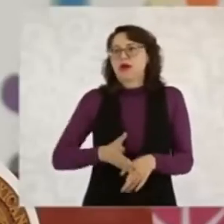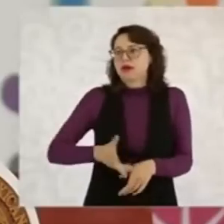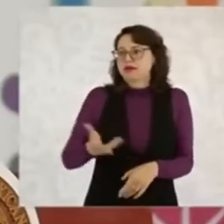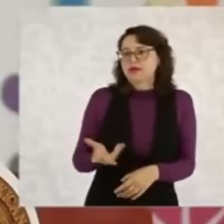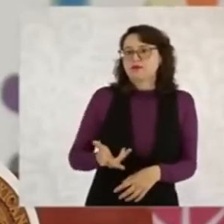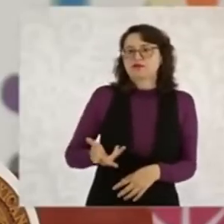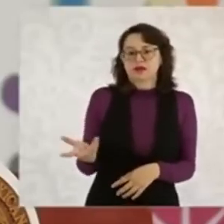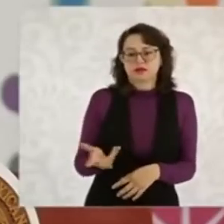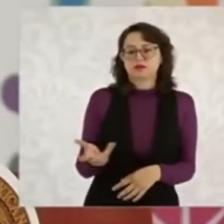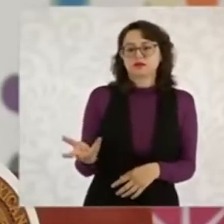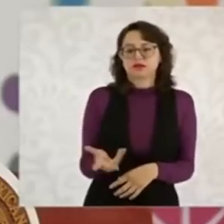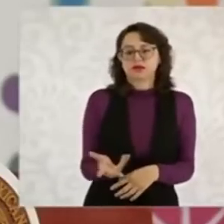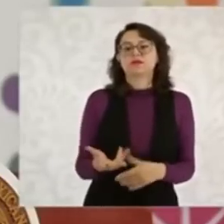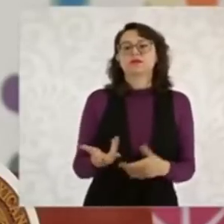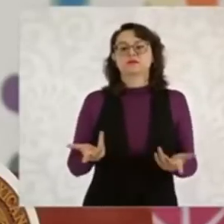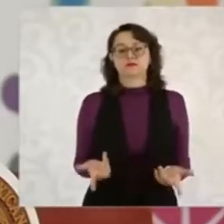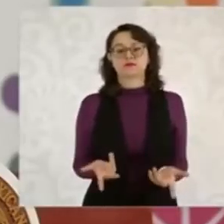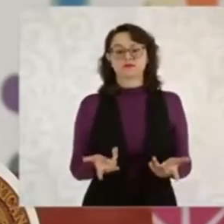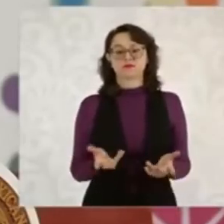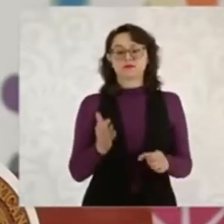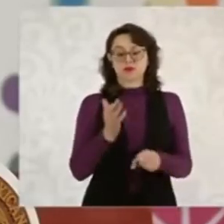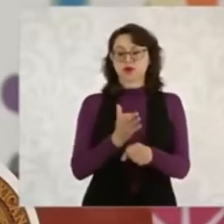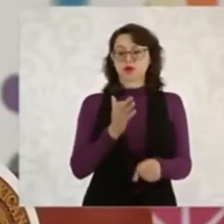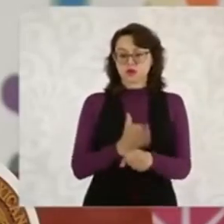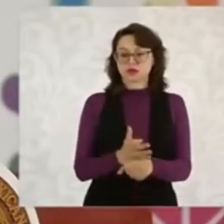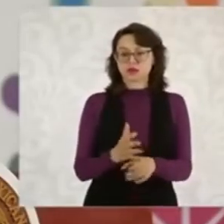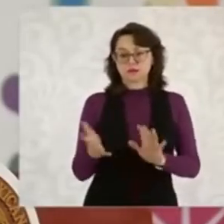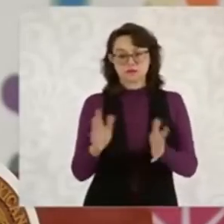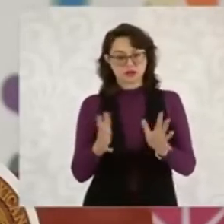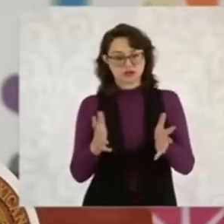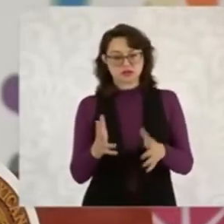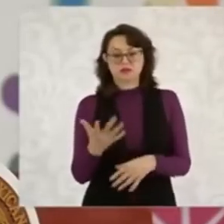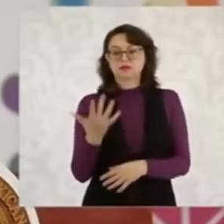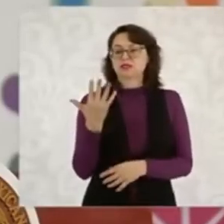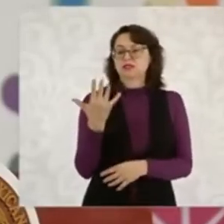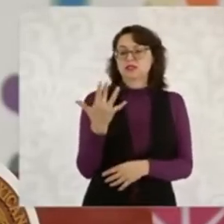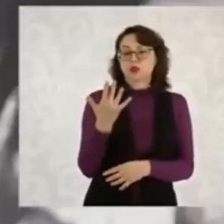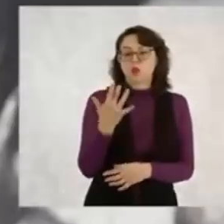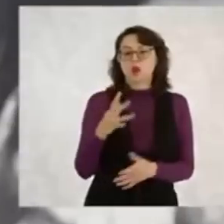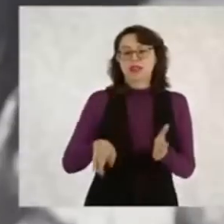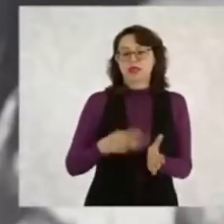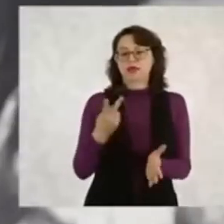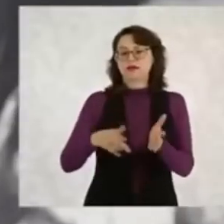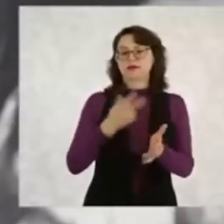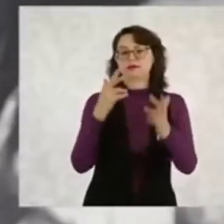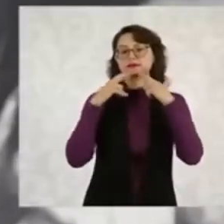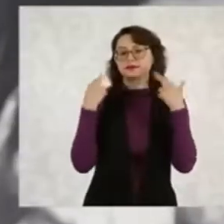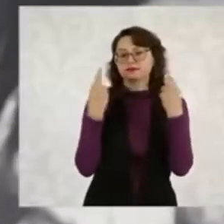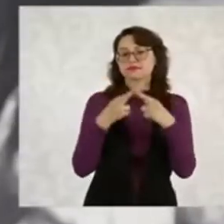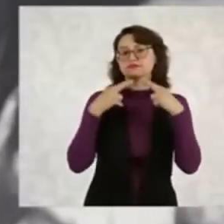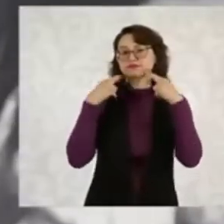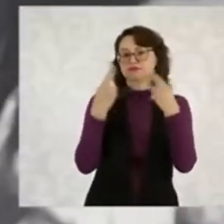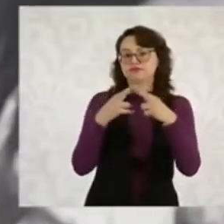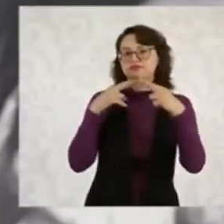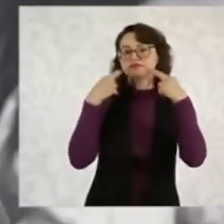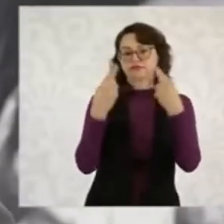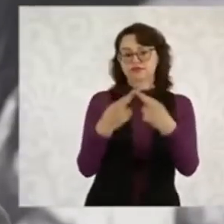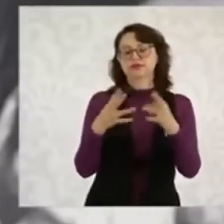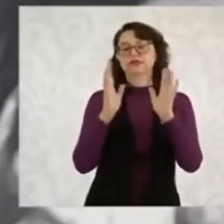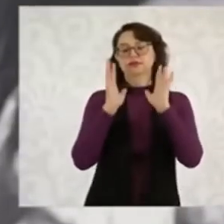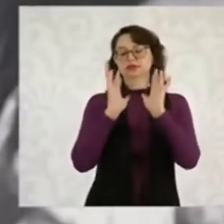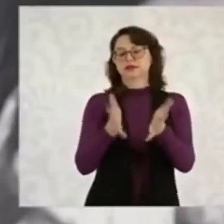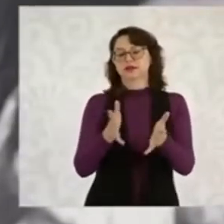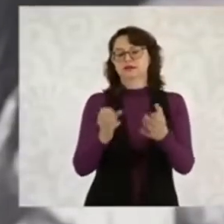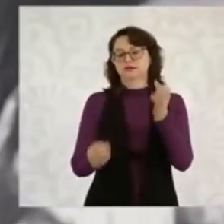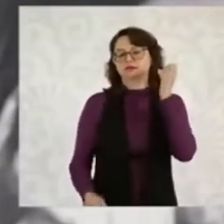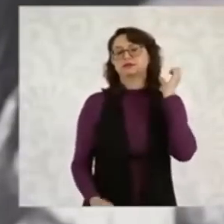tiempo, alrededor de cerca o más de 50 reuniones, en alrededor de estas reuniones, pues hayamos podido